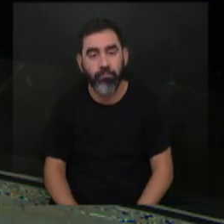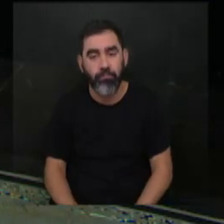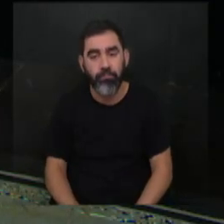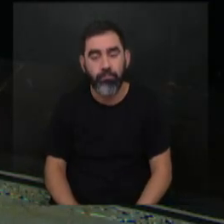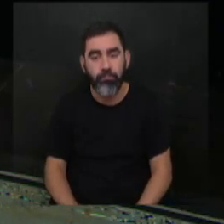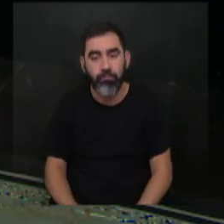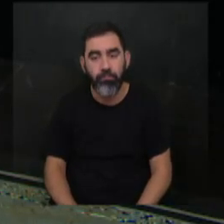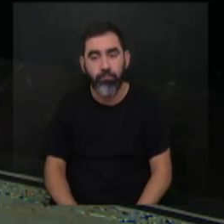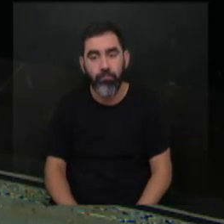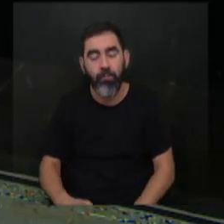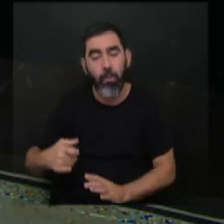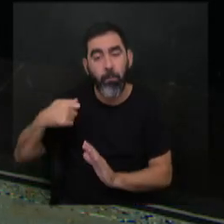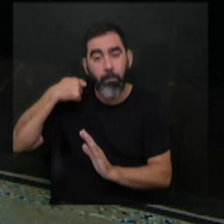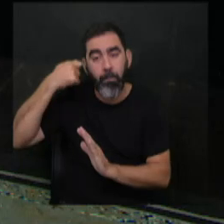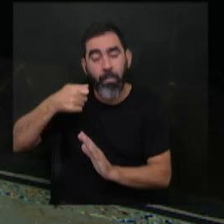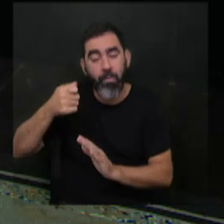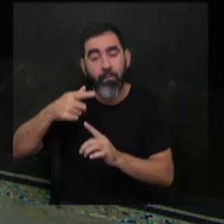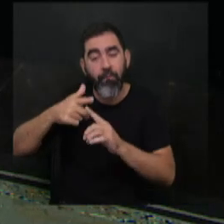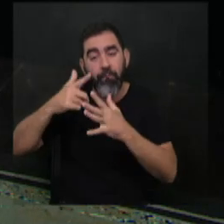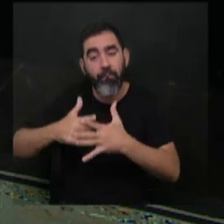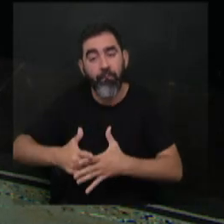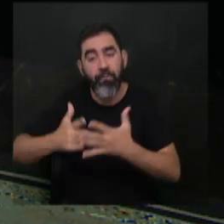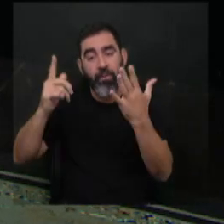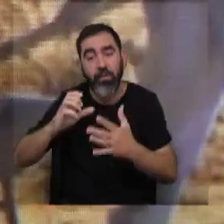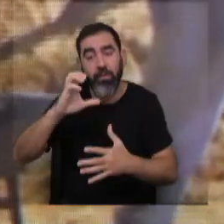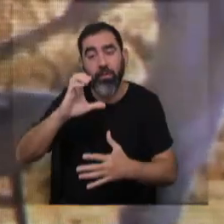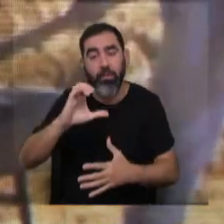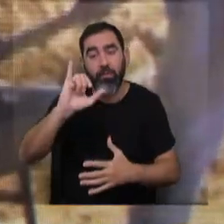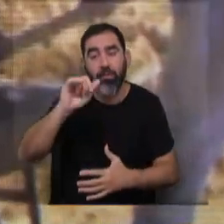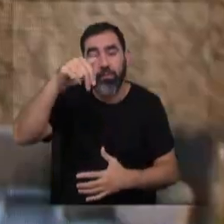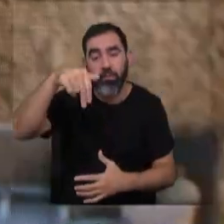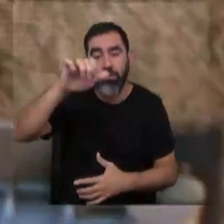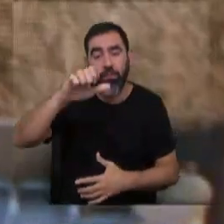Una película además que se presentó en el Festival de Cinemateca, más allá de que hoy es el estreno,